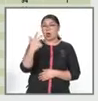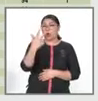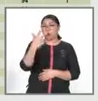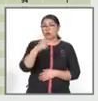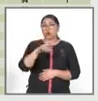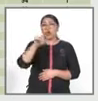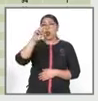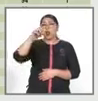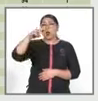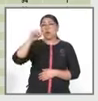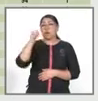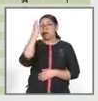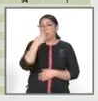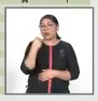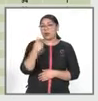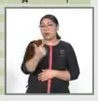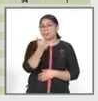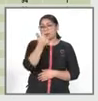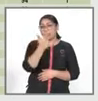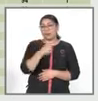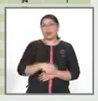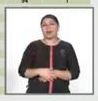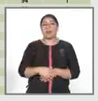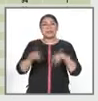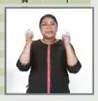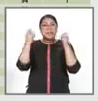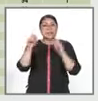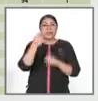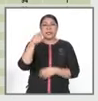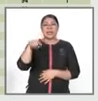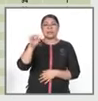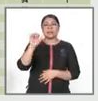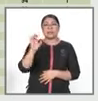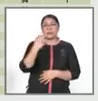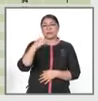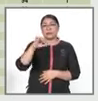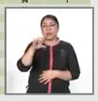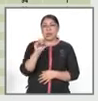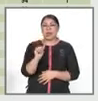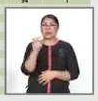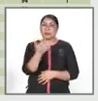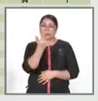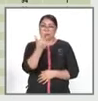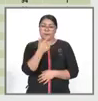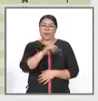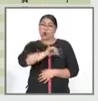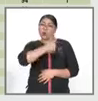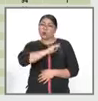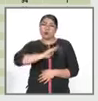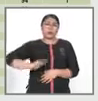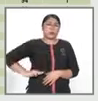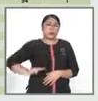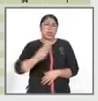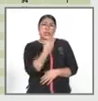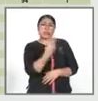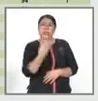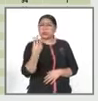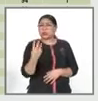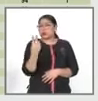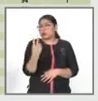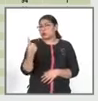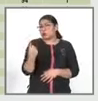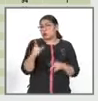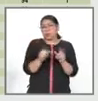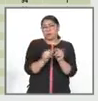Bonita siete casos Villa de sachila cuatro casos el resto de los municipios presentan tres a dos a